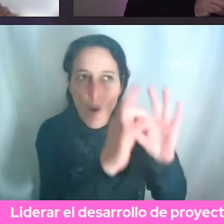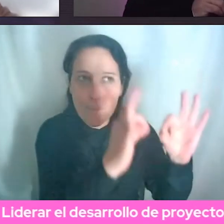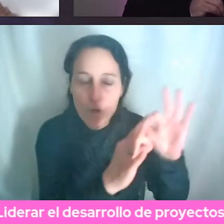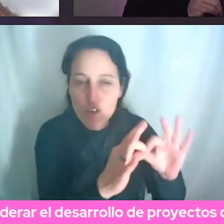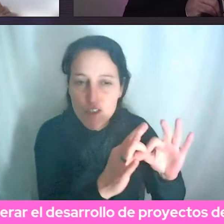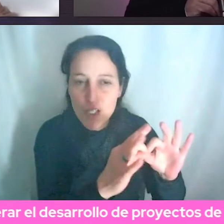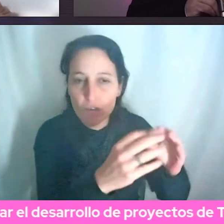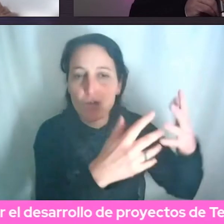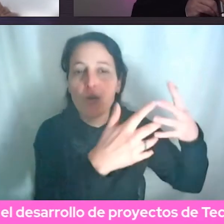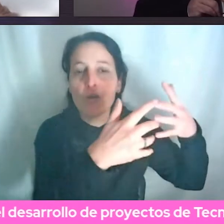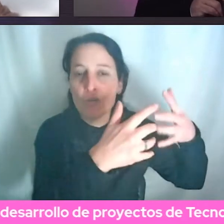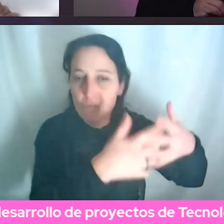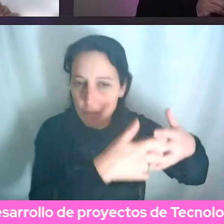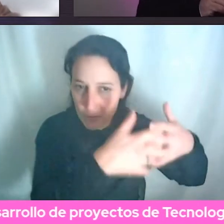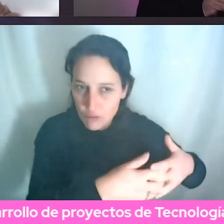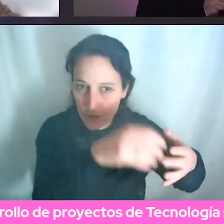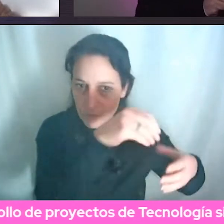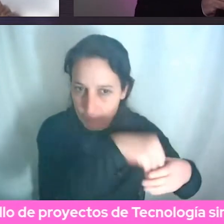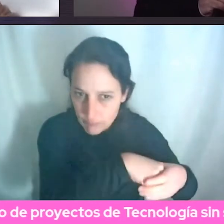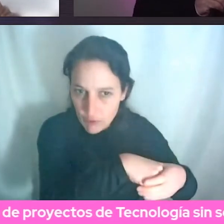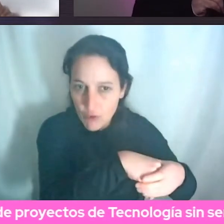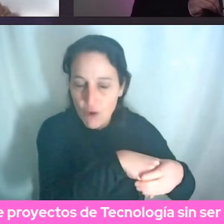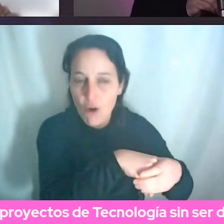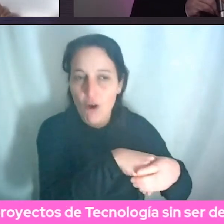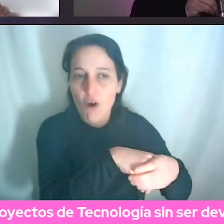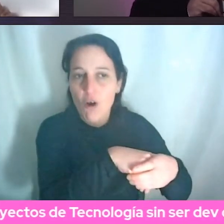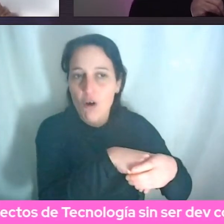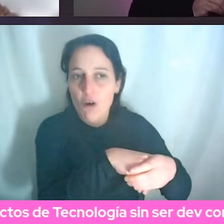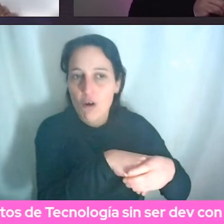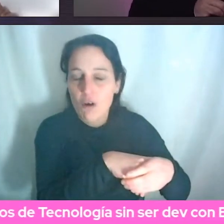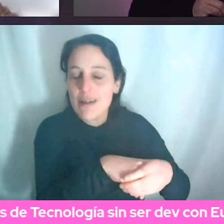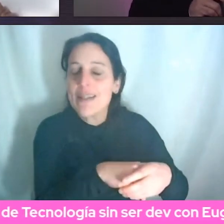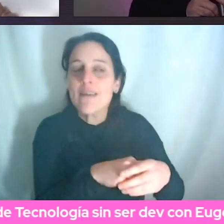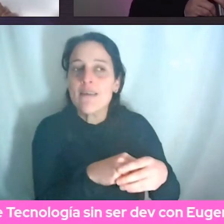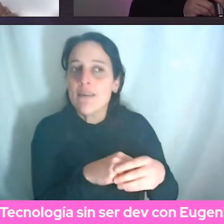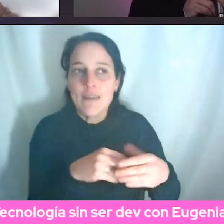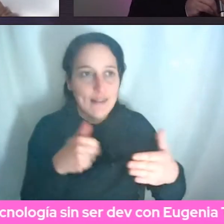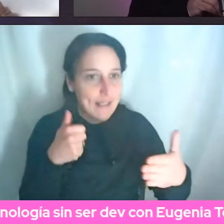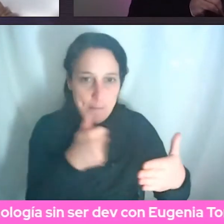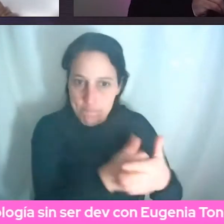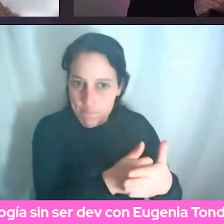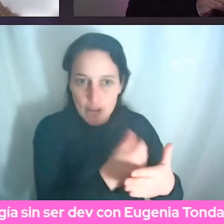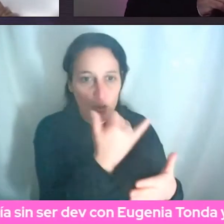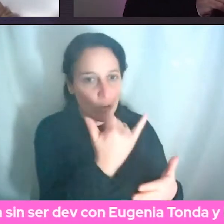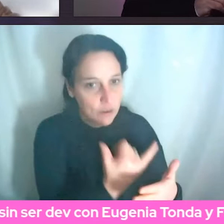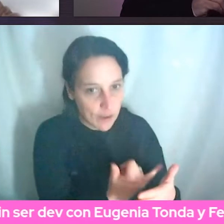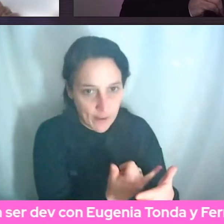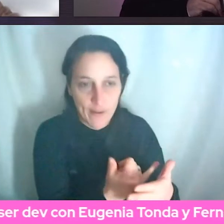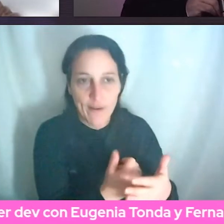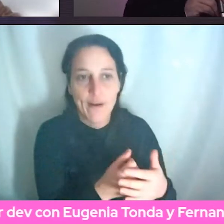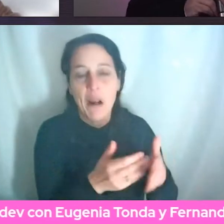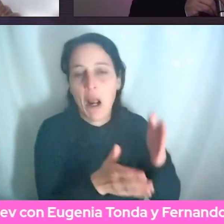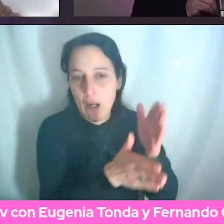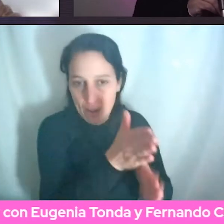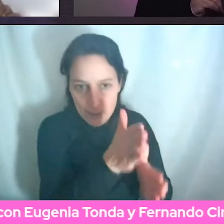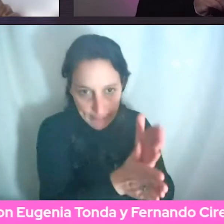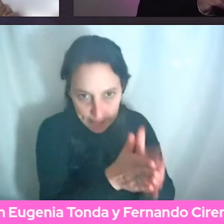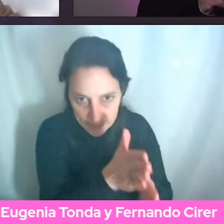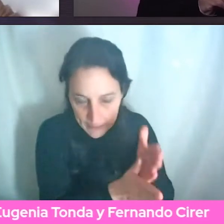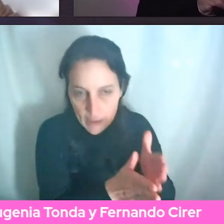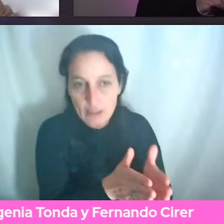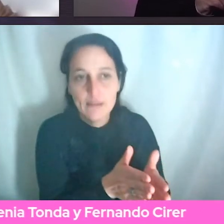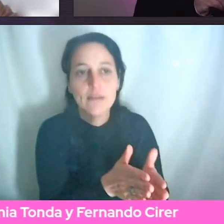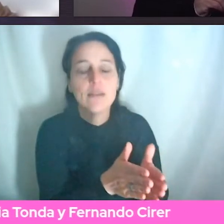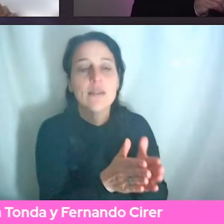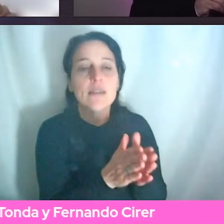tecnológico, que persiga impacto por sobre todas las cosas, que sea sin ánimos de lucro y, muy importante, que esté alineado